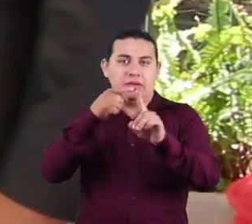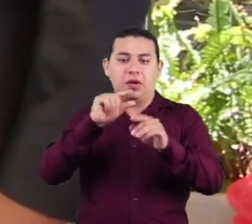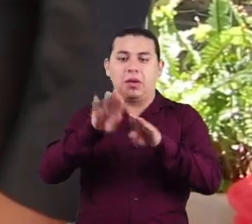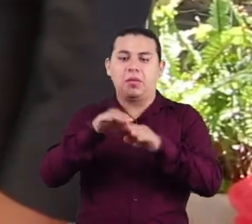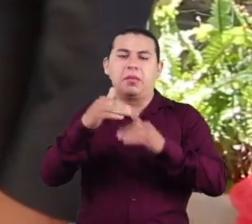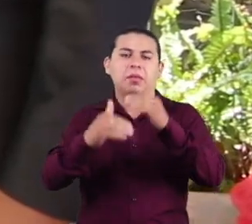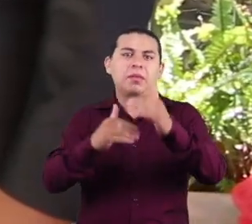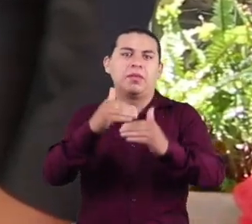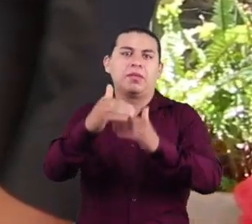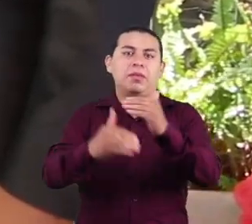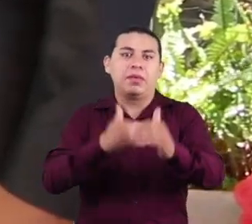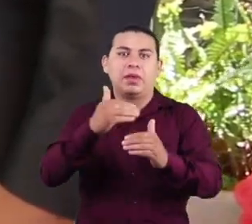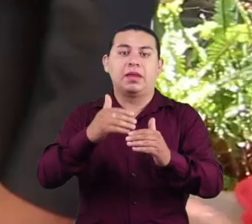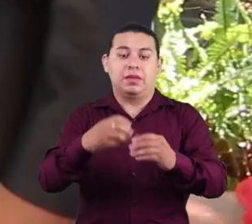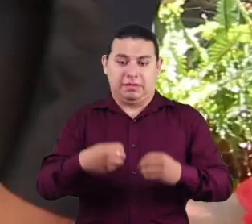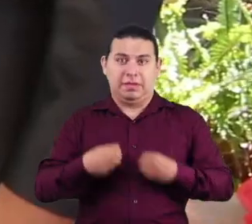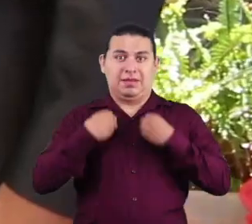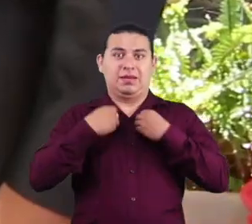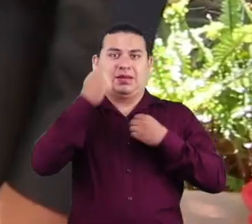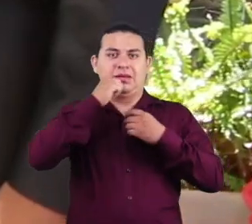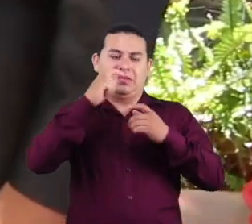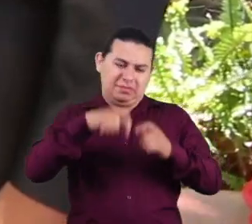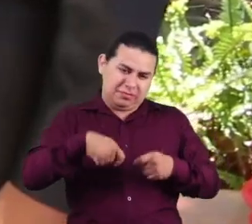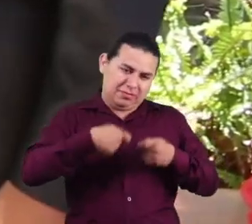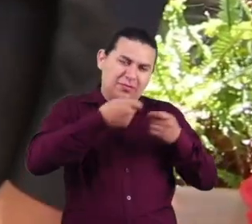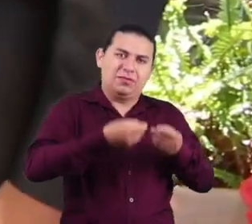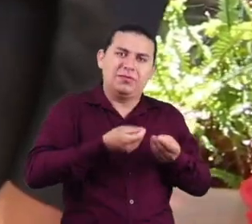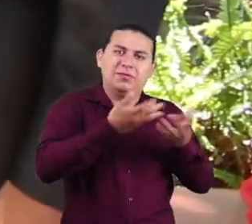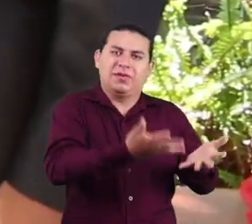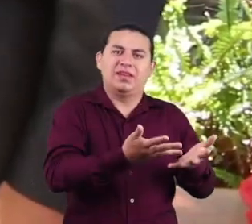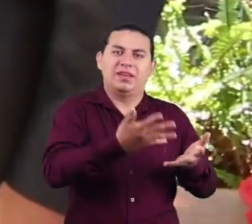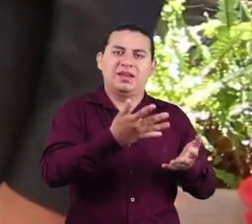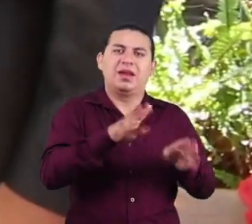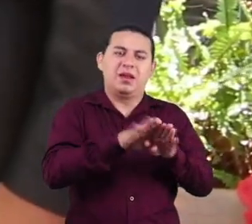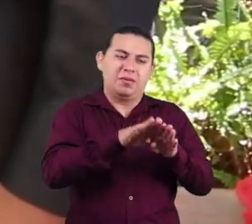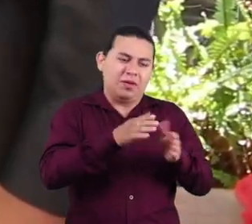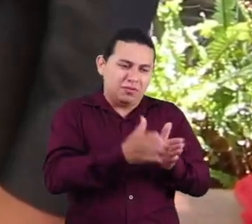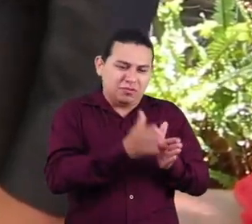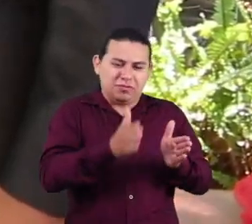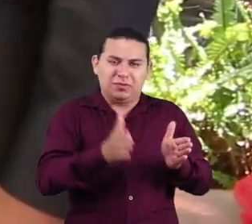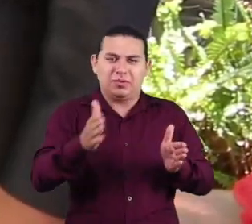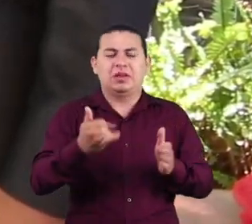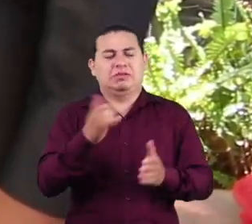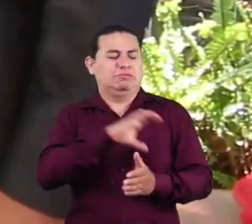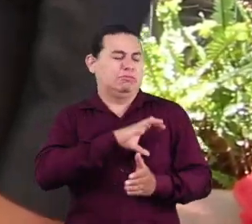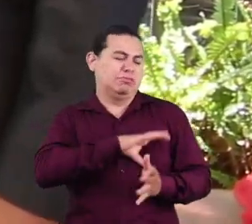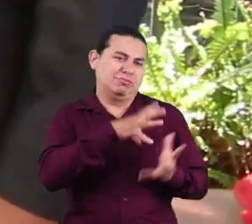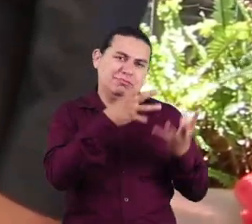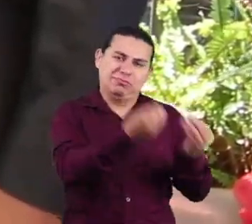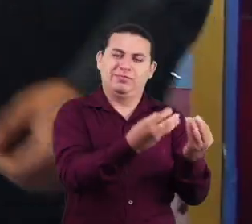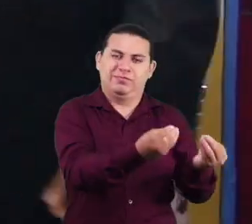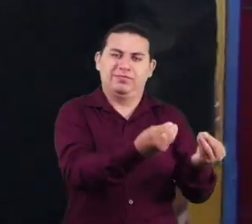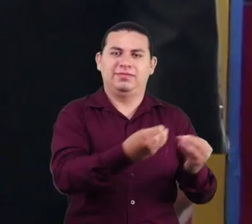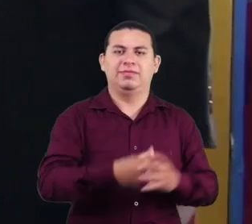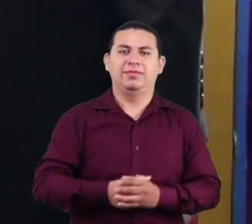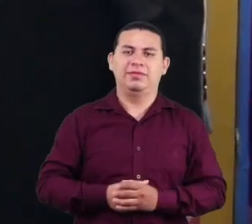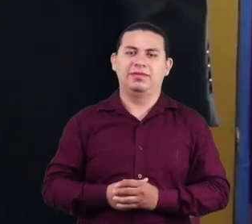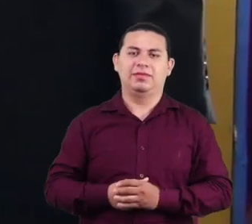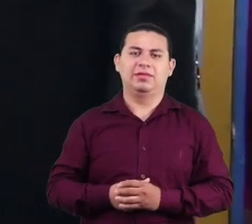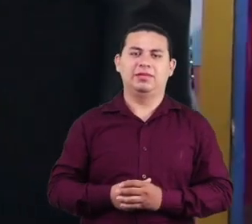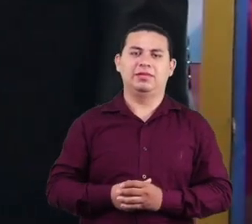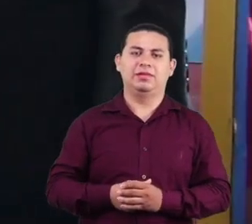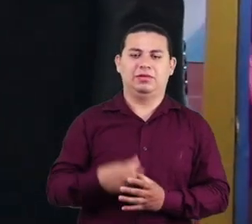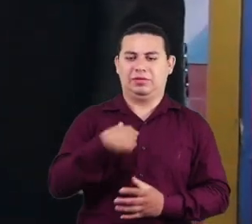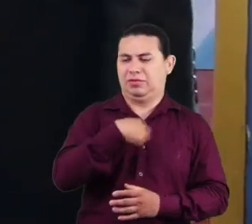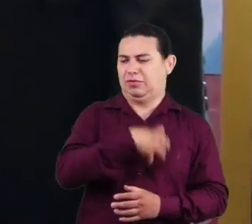la detenga y que la vida siempre le ofrezca lo mejor que pueda darle. La quiero muchísimo. Pues